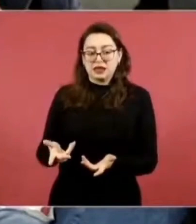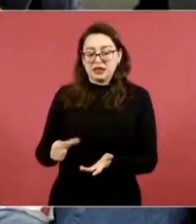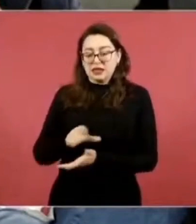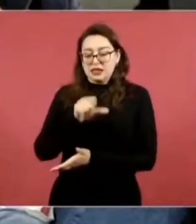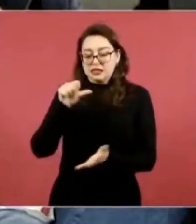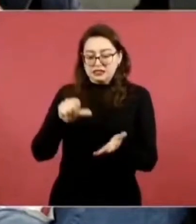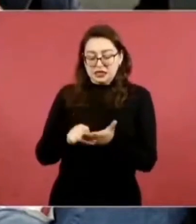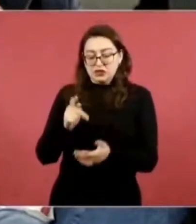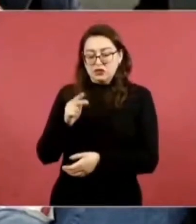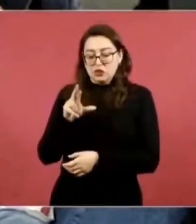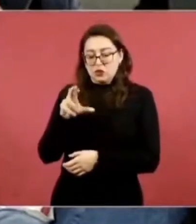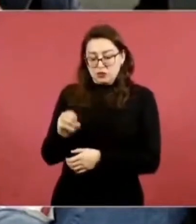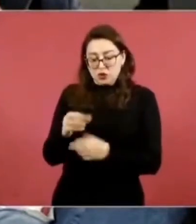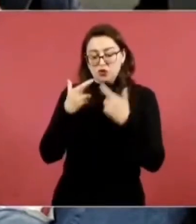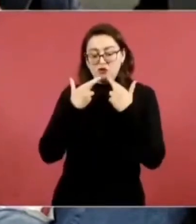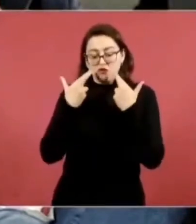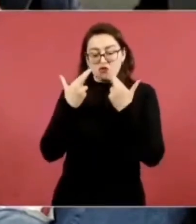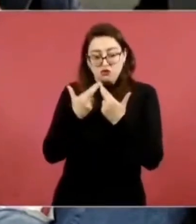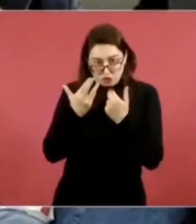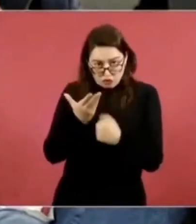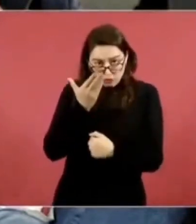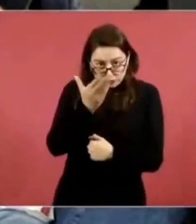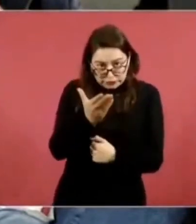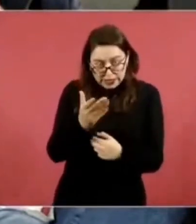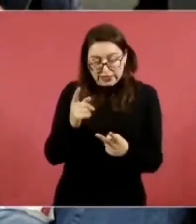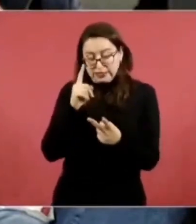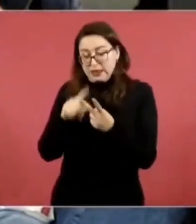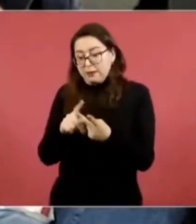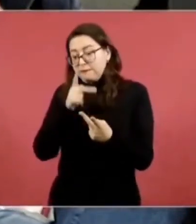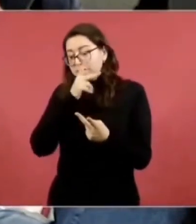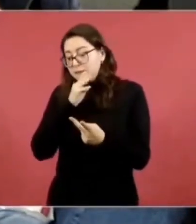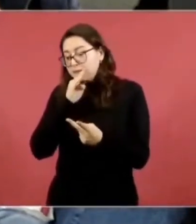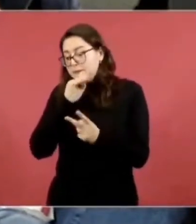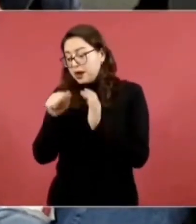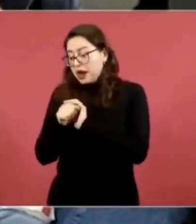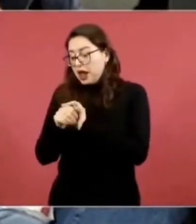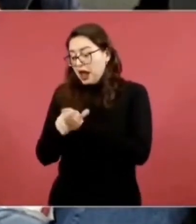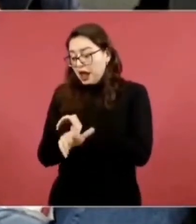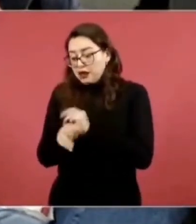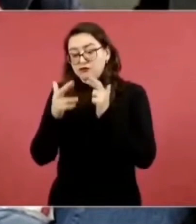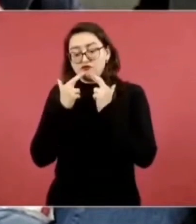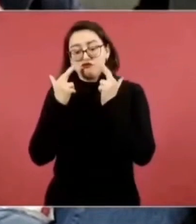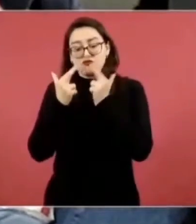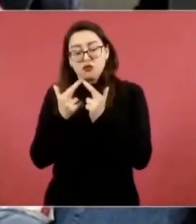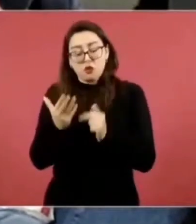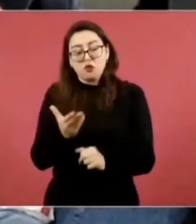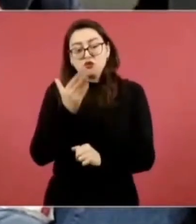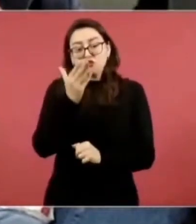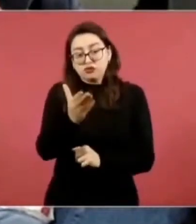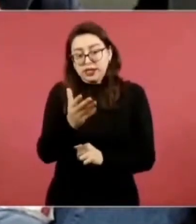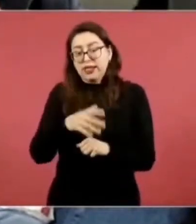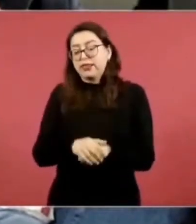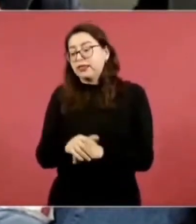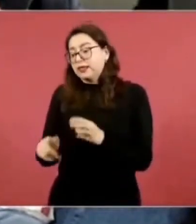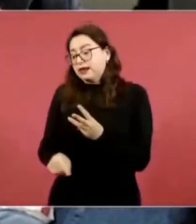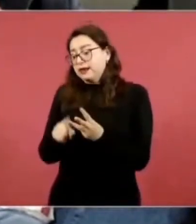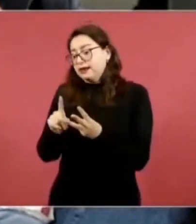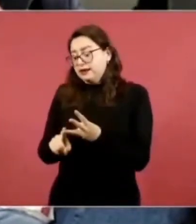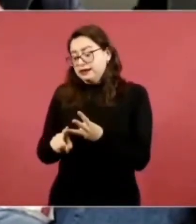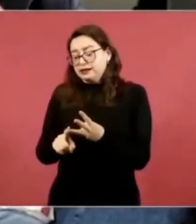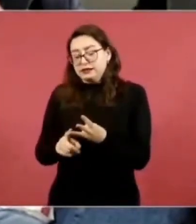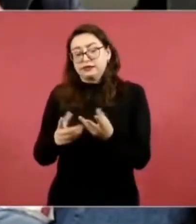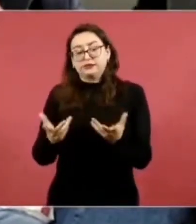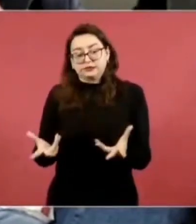PRO, una reunión con usted y los padres y madres de los normalistas por separado,